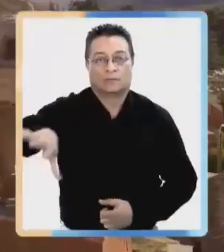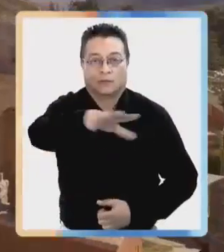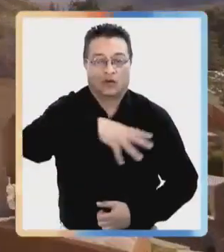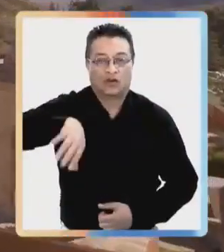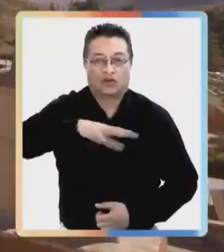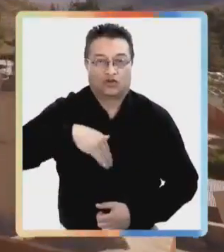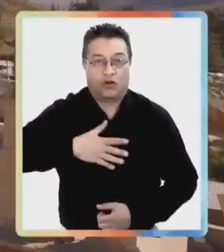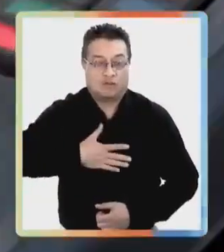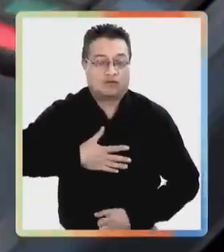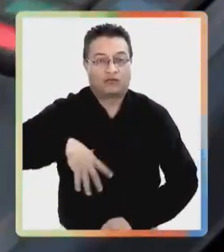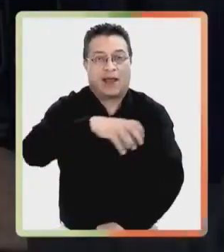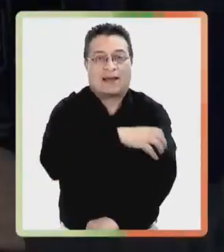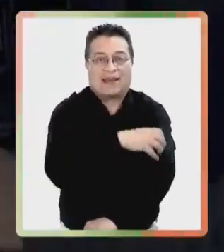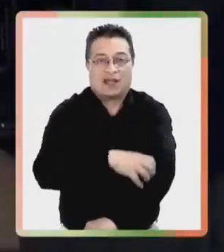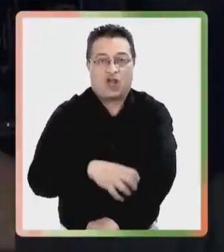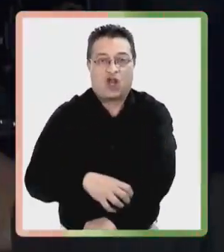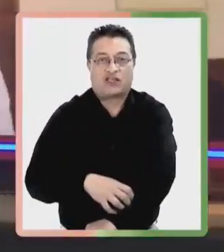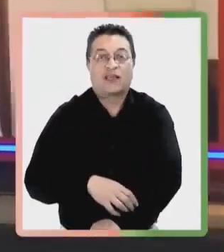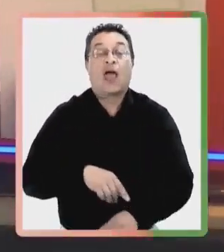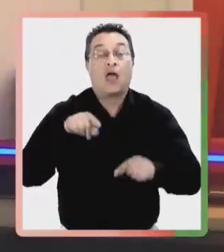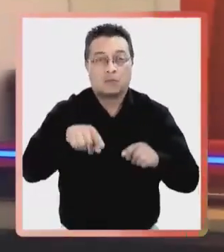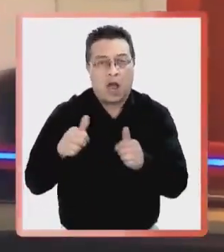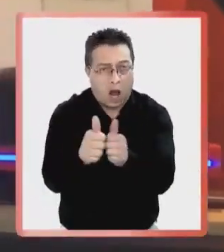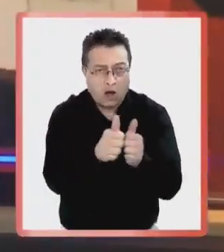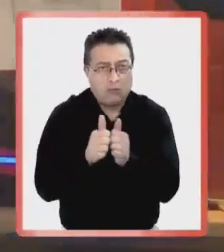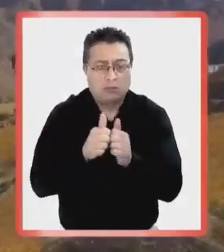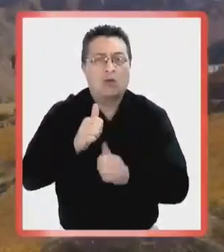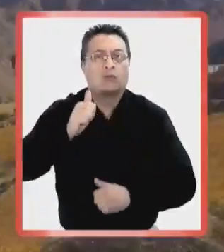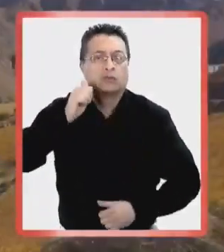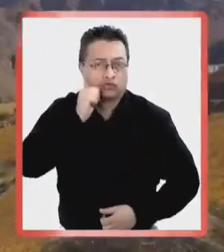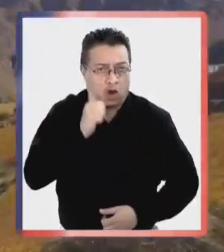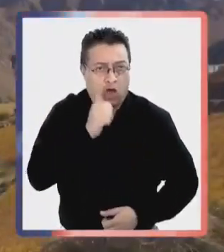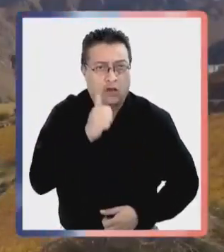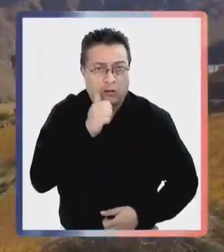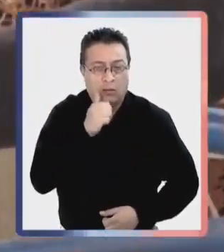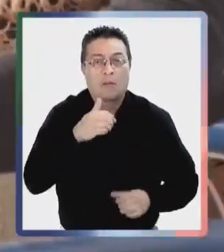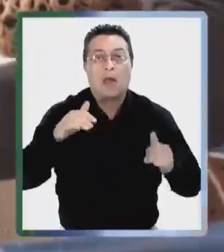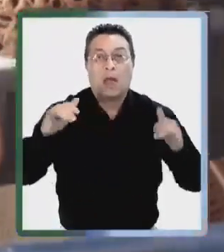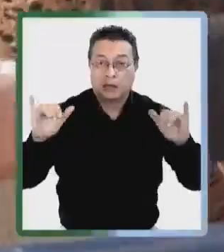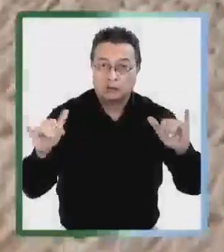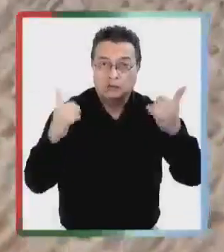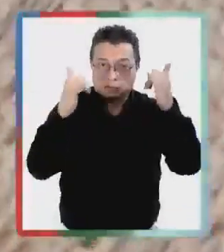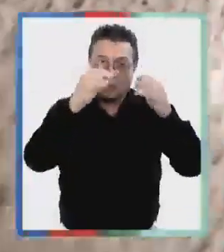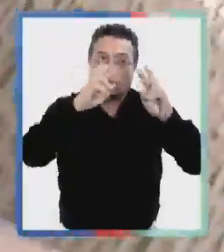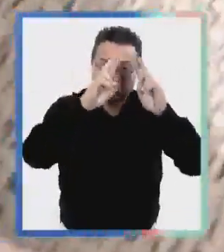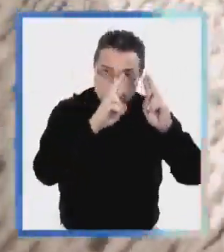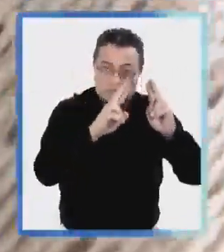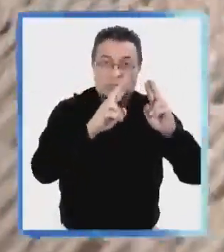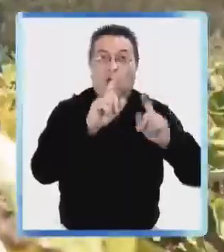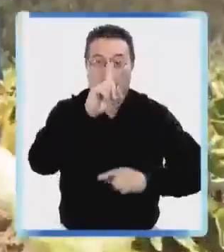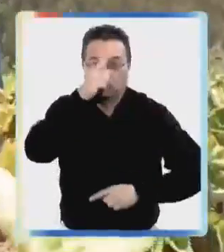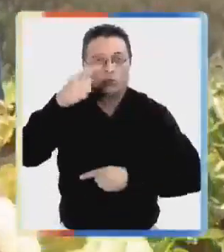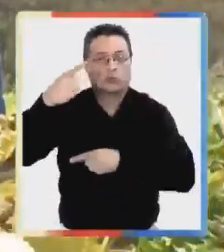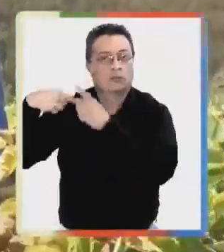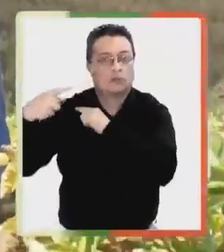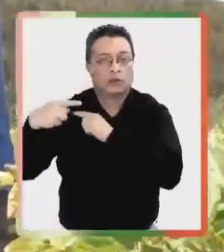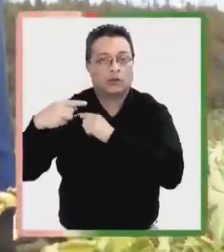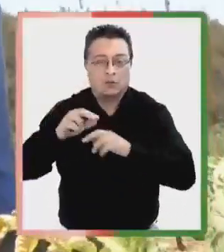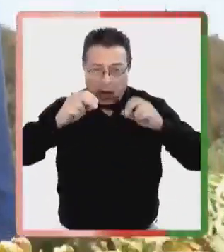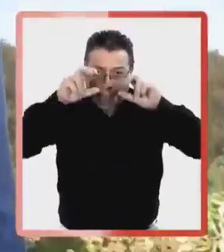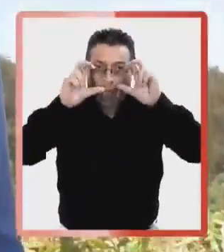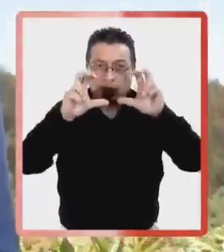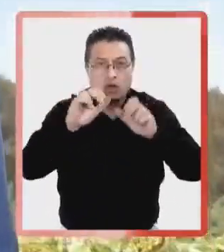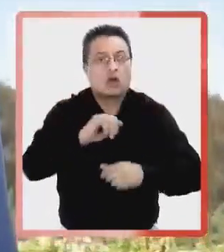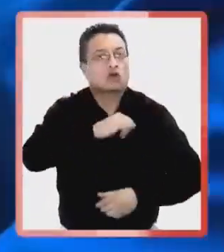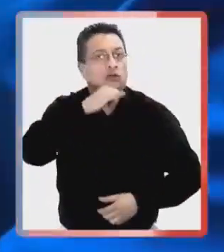Somos las regiones, porque acompañamos el día a día, celebramos las tradiciones, siempre atentos